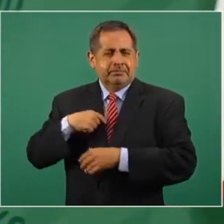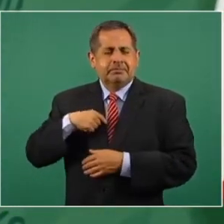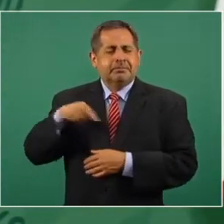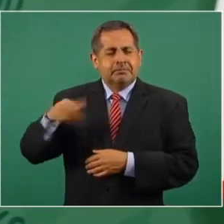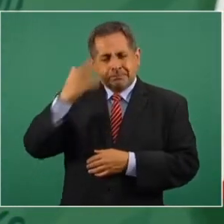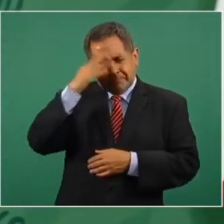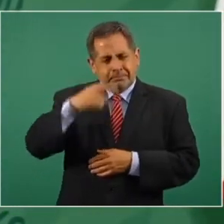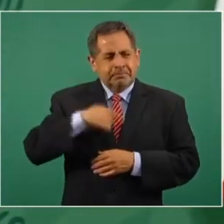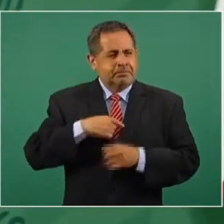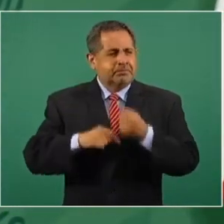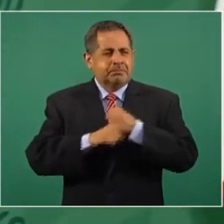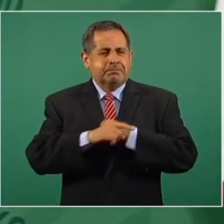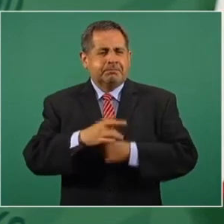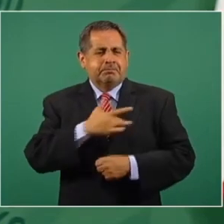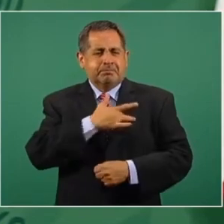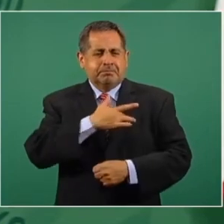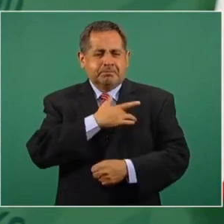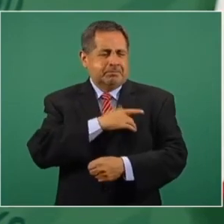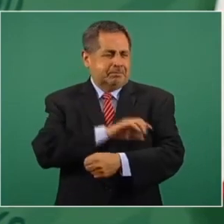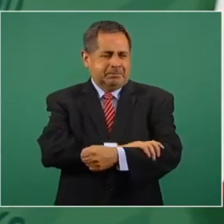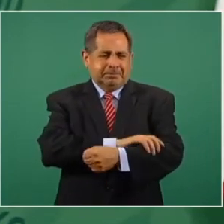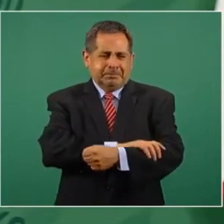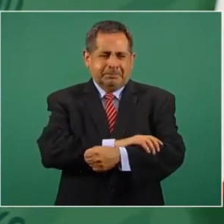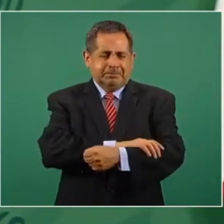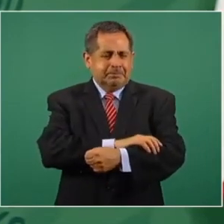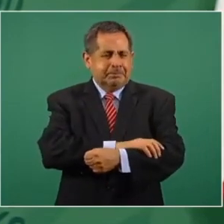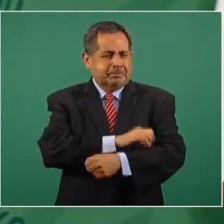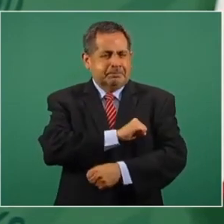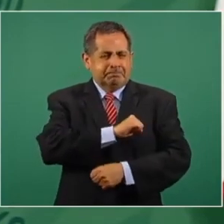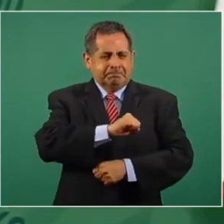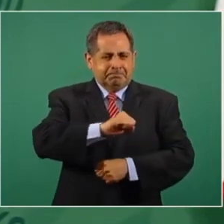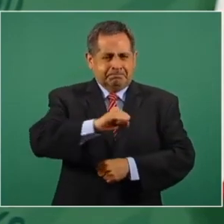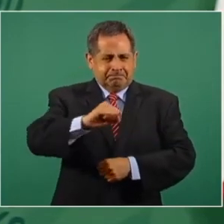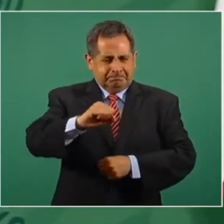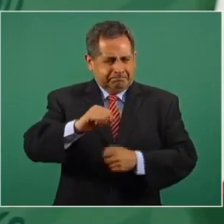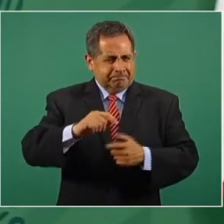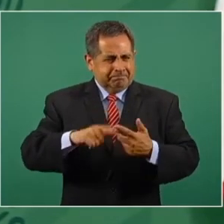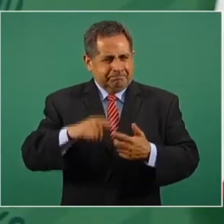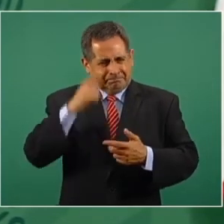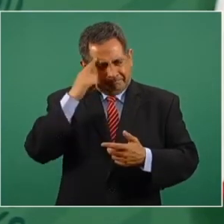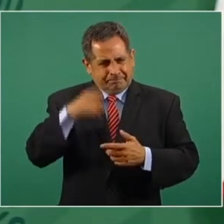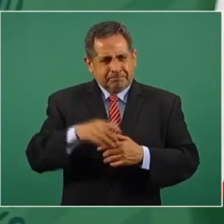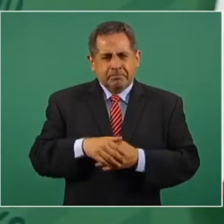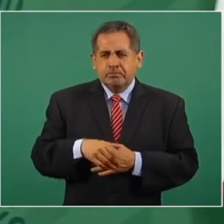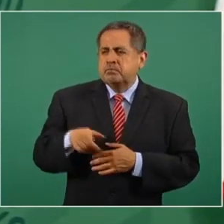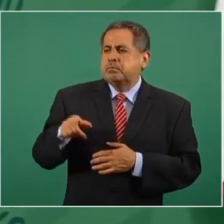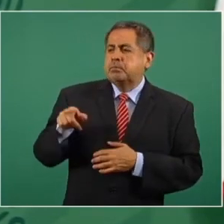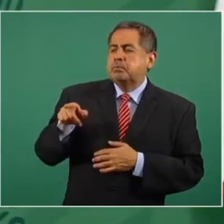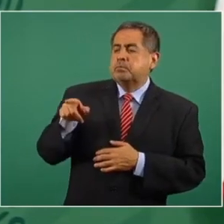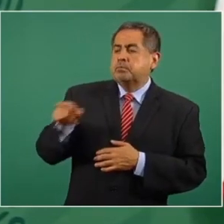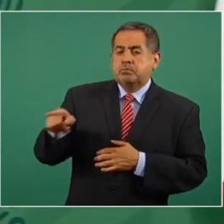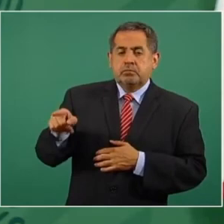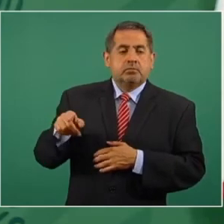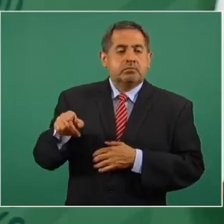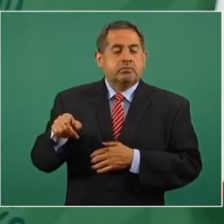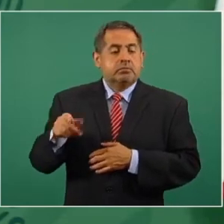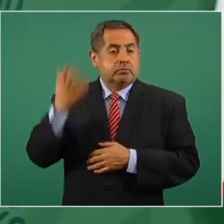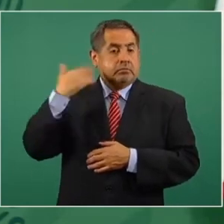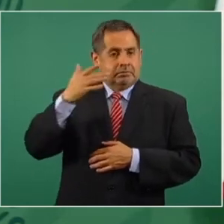de hipertensión, que me atendió cuando me dio un infarto, el doctor